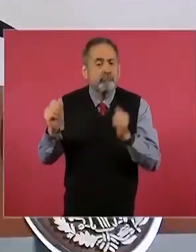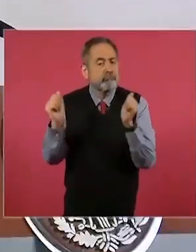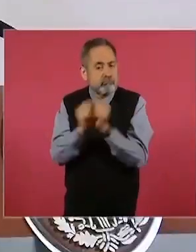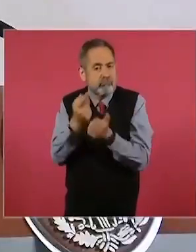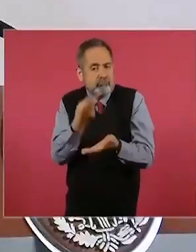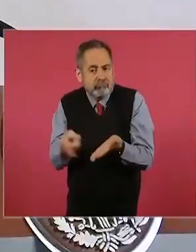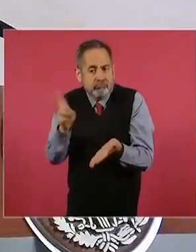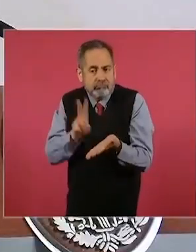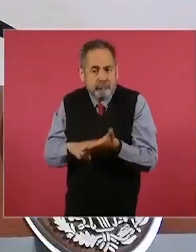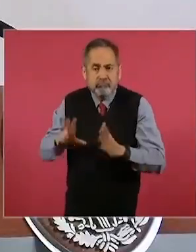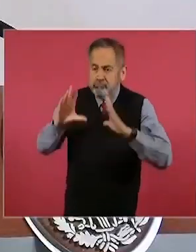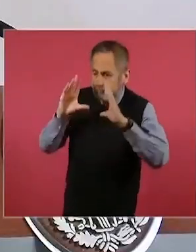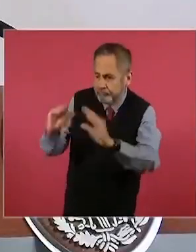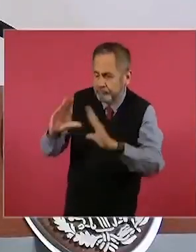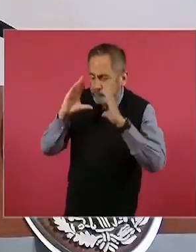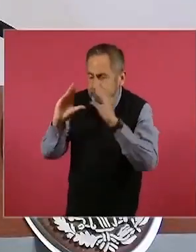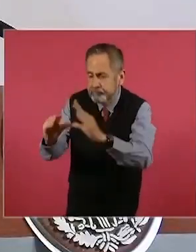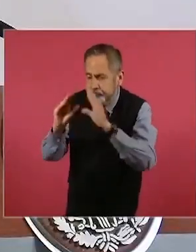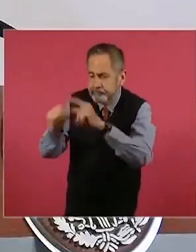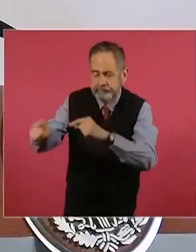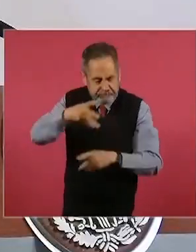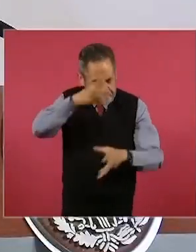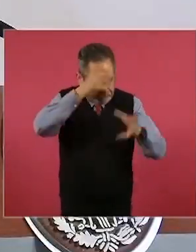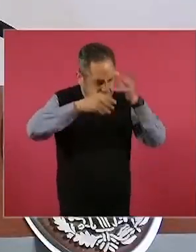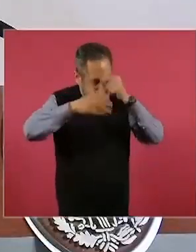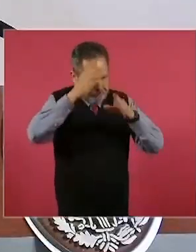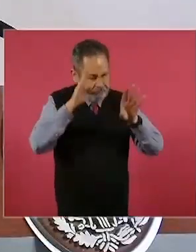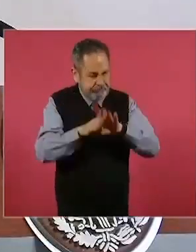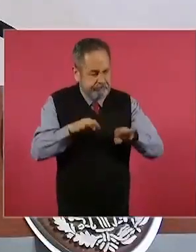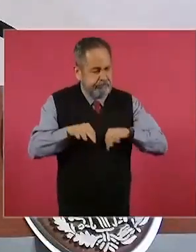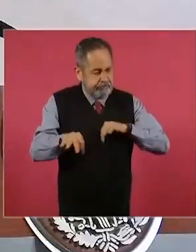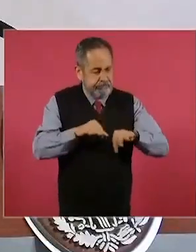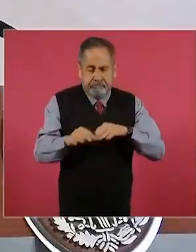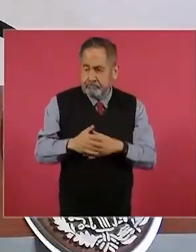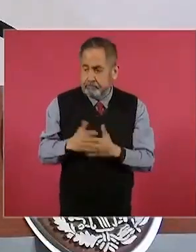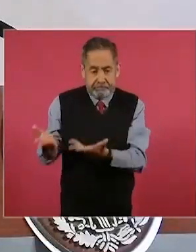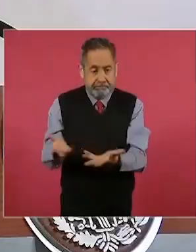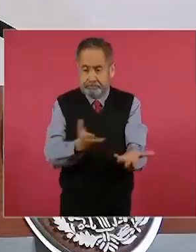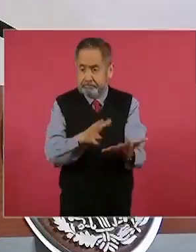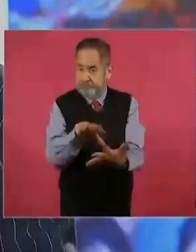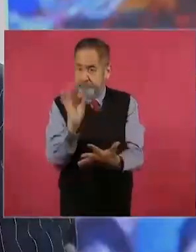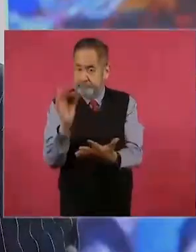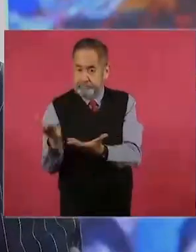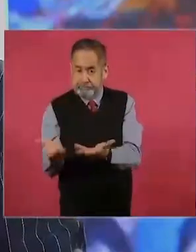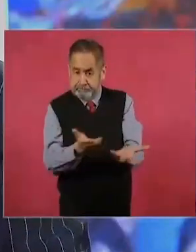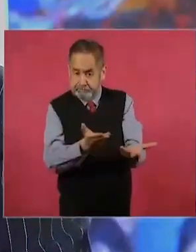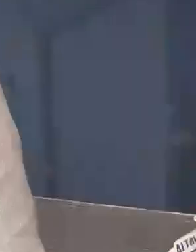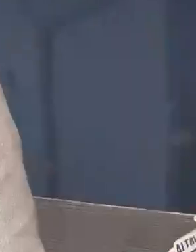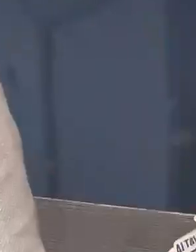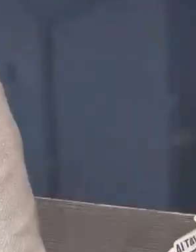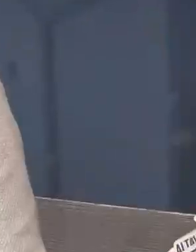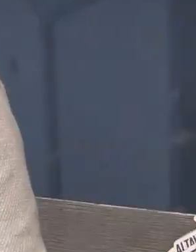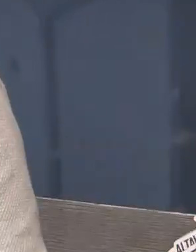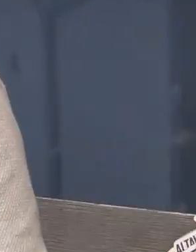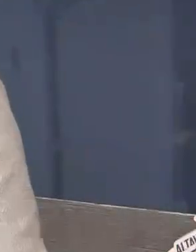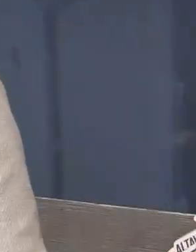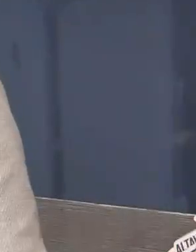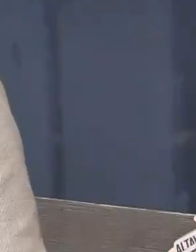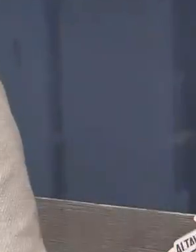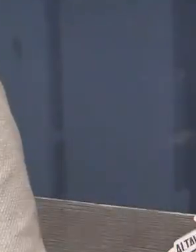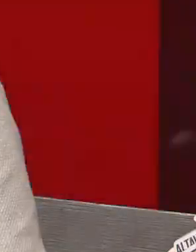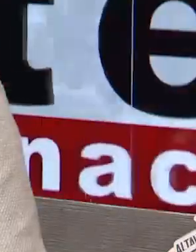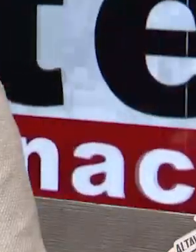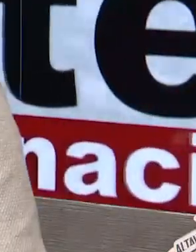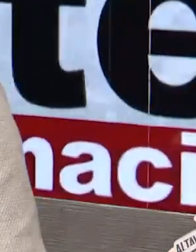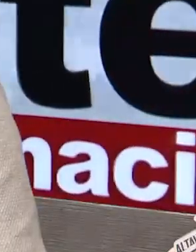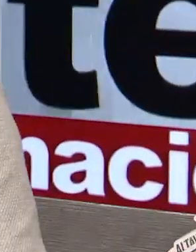capacita en habilidades laborales y se les brinda una opción de desarrollo. Por último, la titular